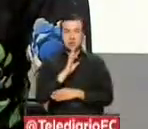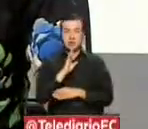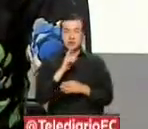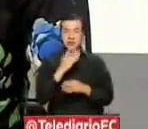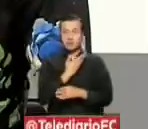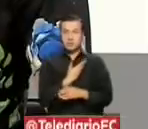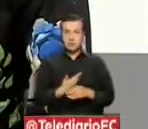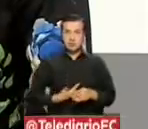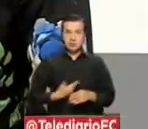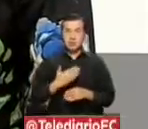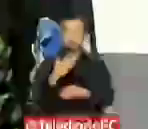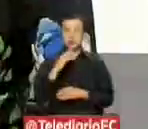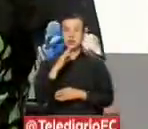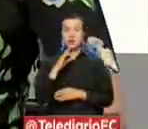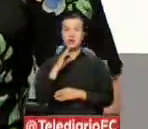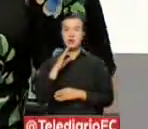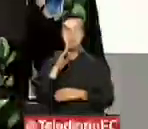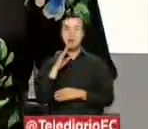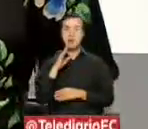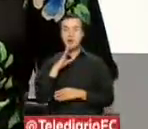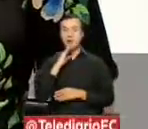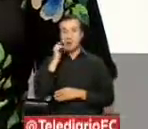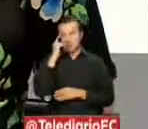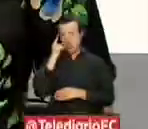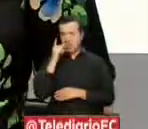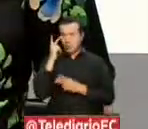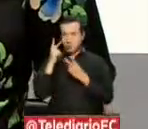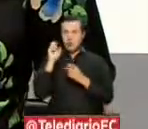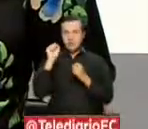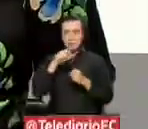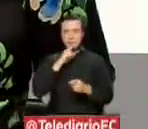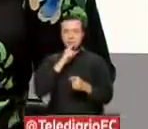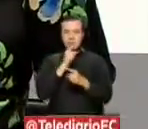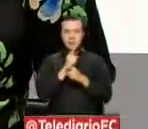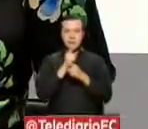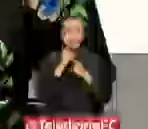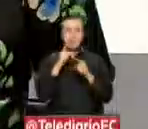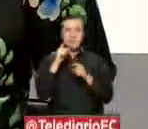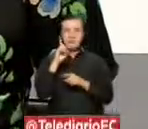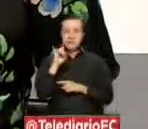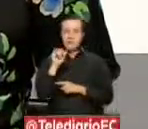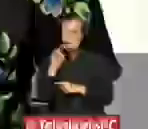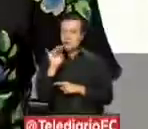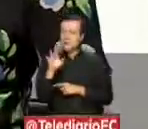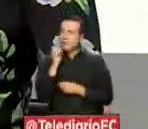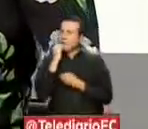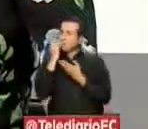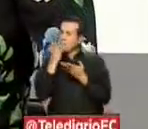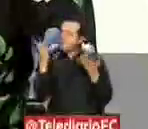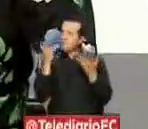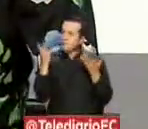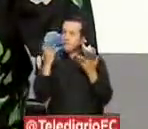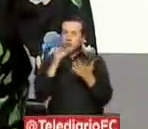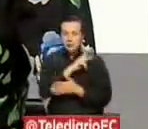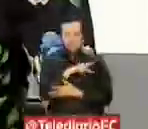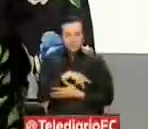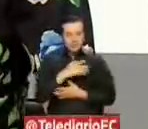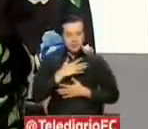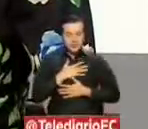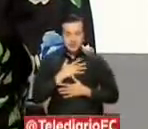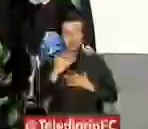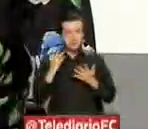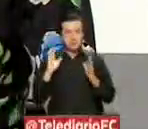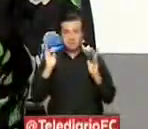caso de secuestro de Fernando Balda, confirmó que sí visitó a la ex agente de inteligencia Diana Falcón. Afirmó que lo hizo a título personal y que